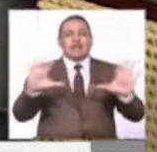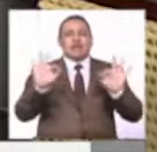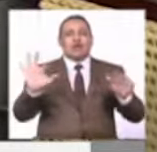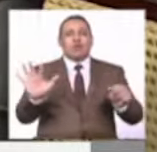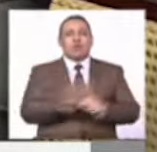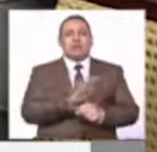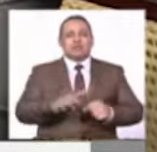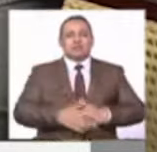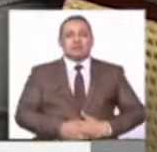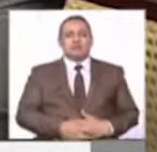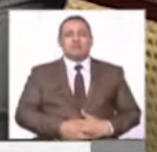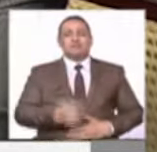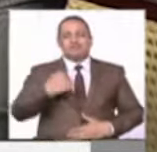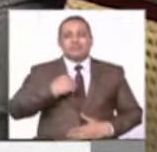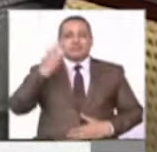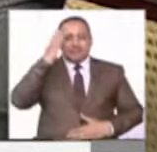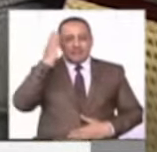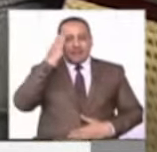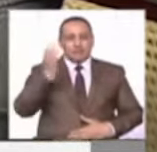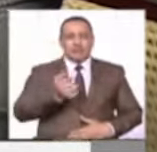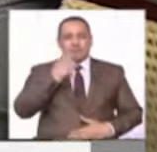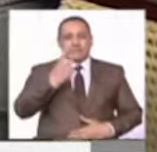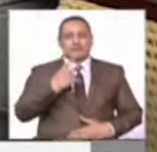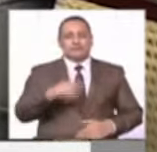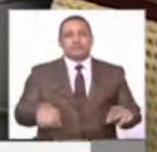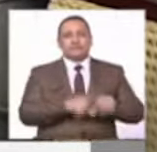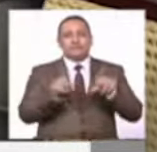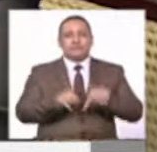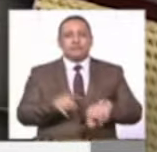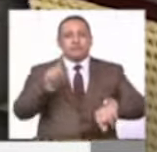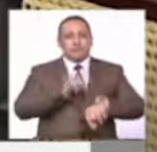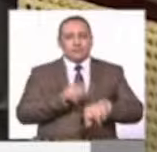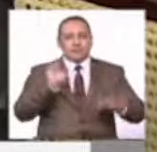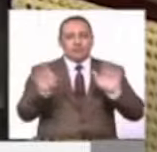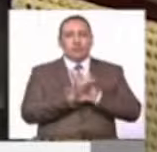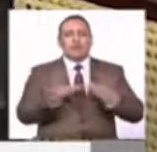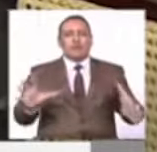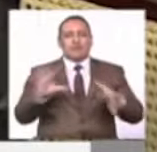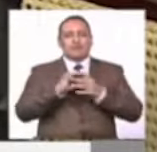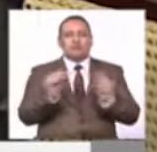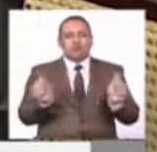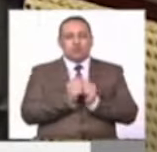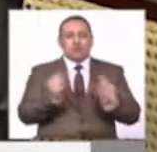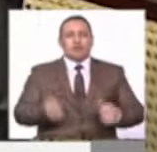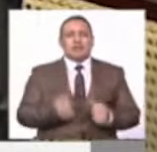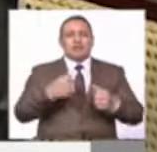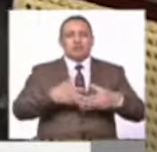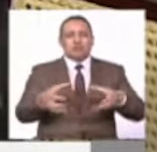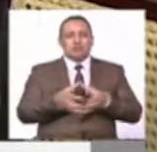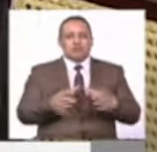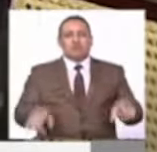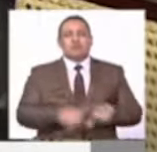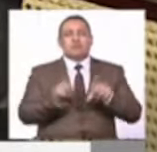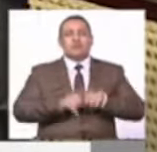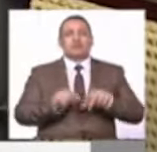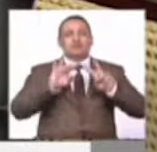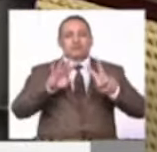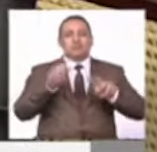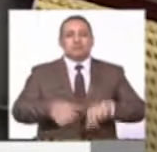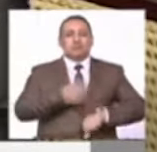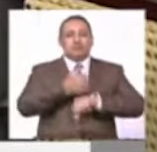absoluta conocen Que al momento de declararse la elección de los siete miembros de la jnj y de sus siete